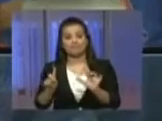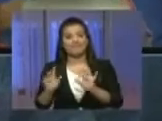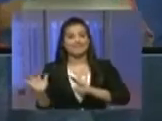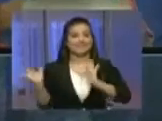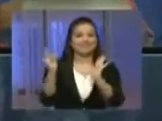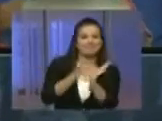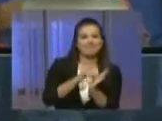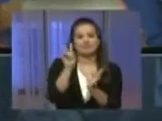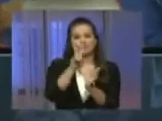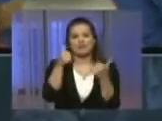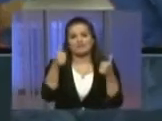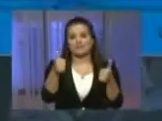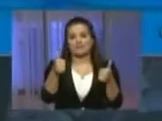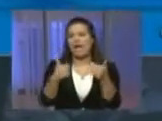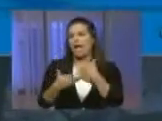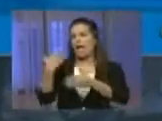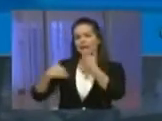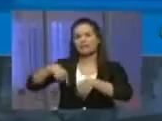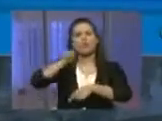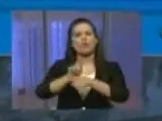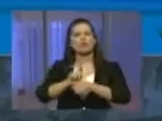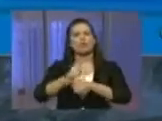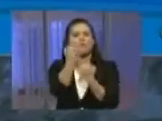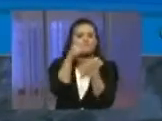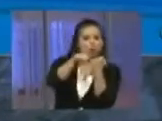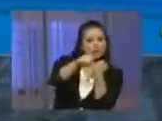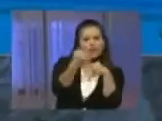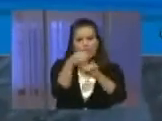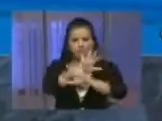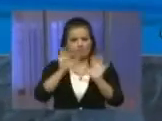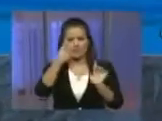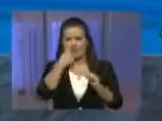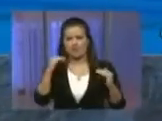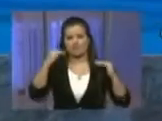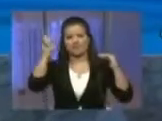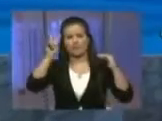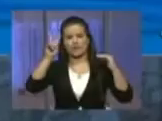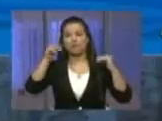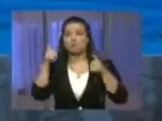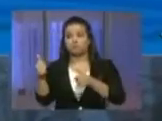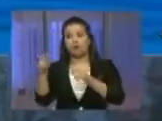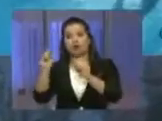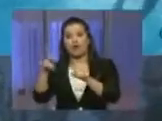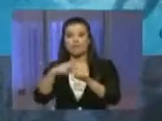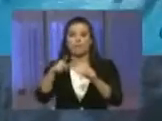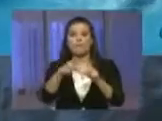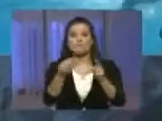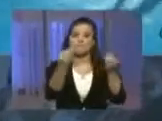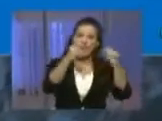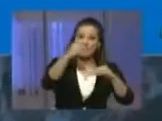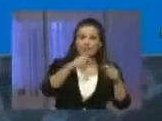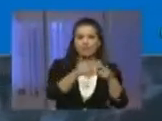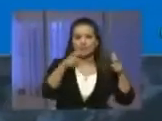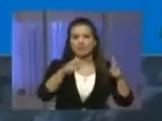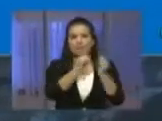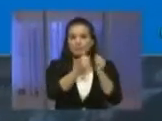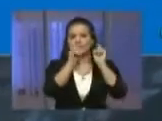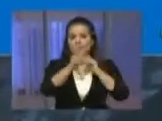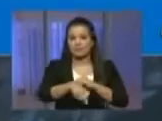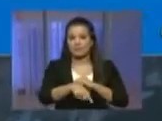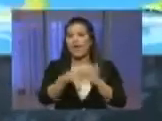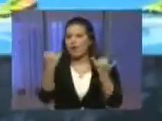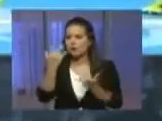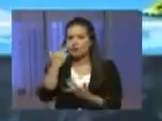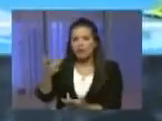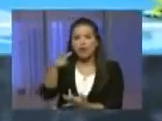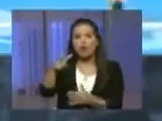boxeadores sacaban la cara por Venezuela ahora los boxeadores también ahí lo hemos visto Mira repartiendo Piña y piña izquierda derecha